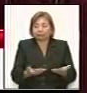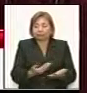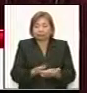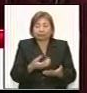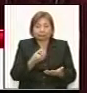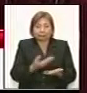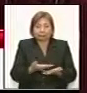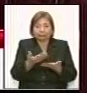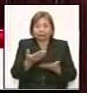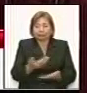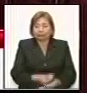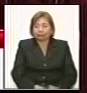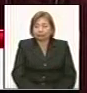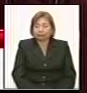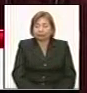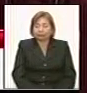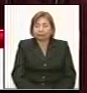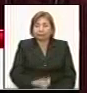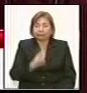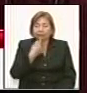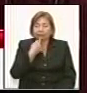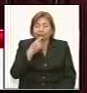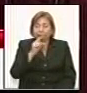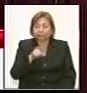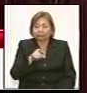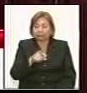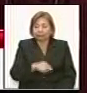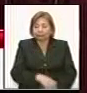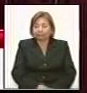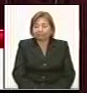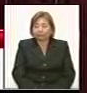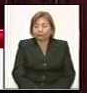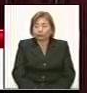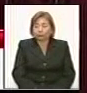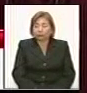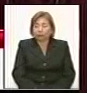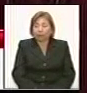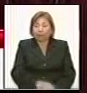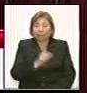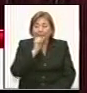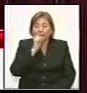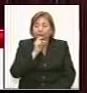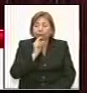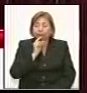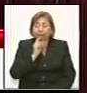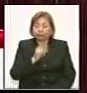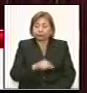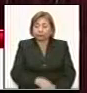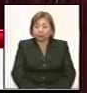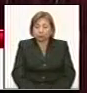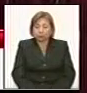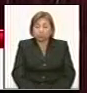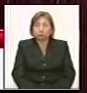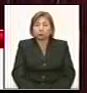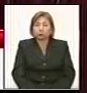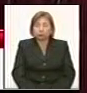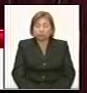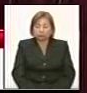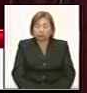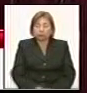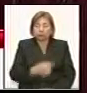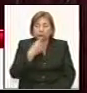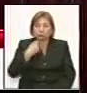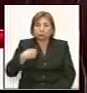Adelante. Estamos ¿Se puede correr un acercar un poquito más el micro? Sí. Estamos en el